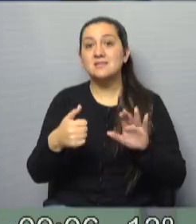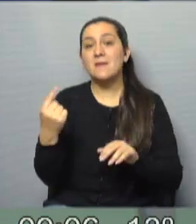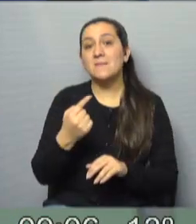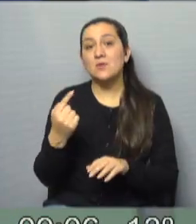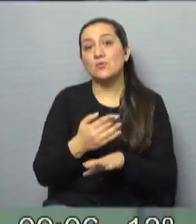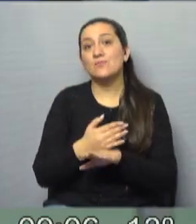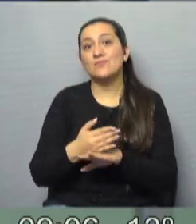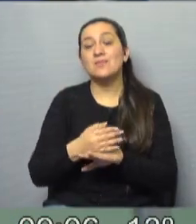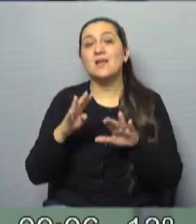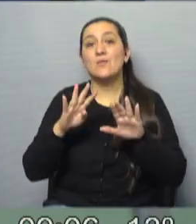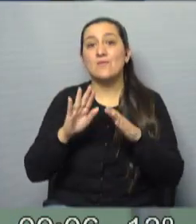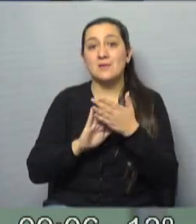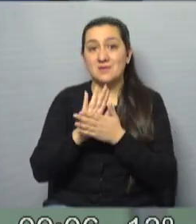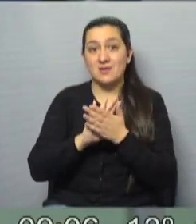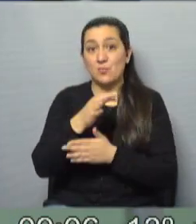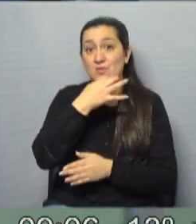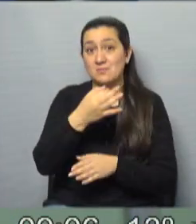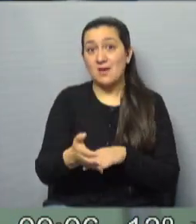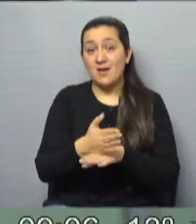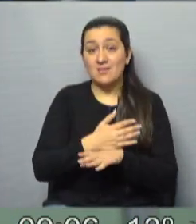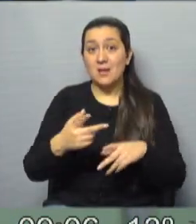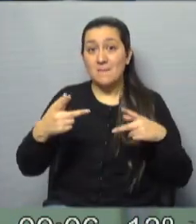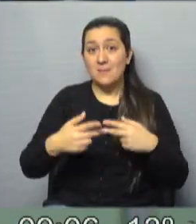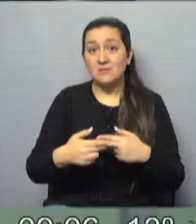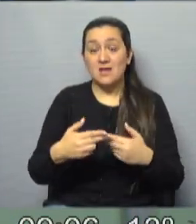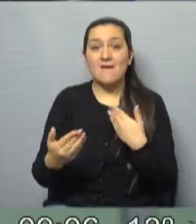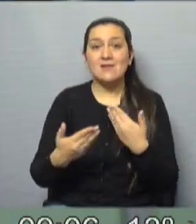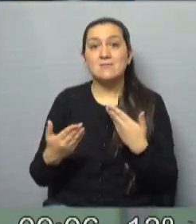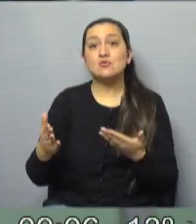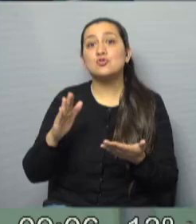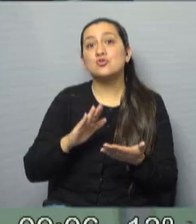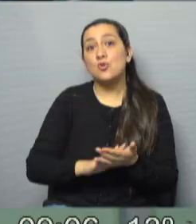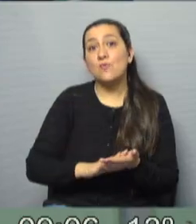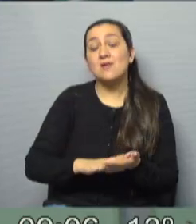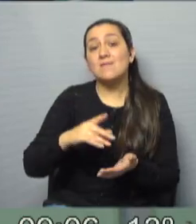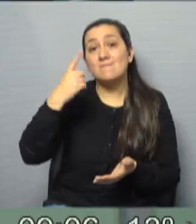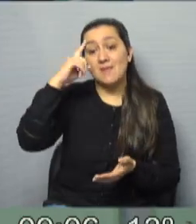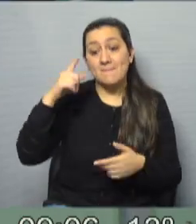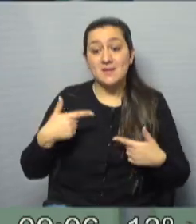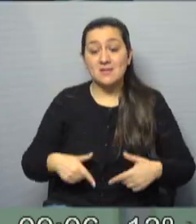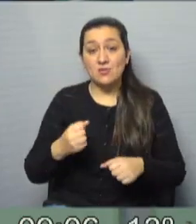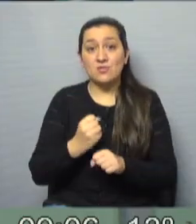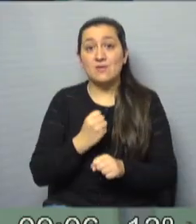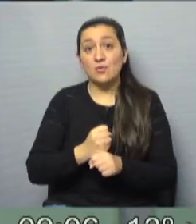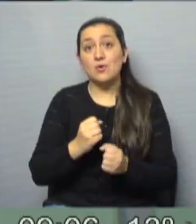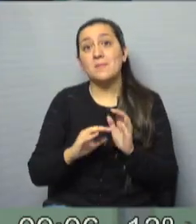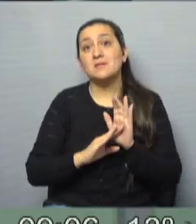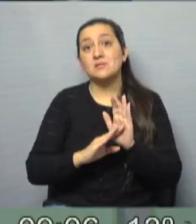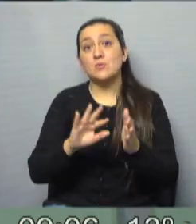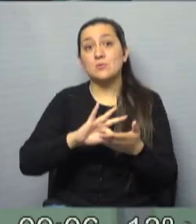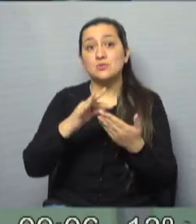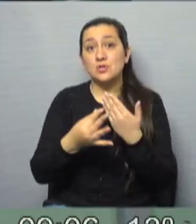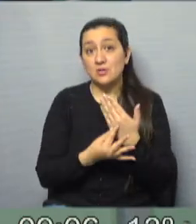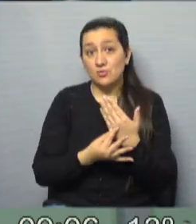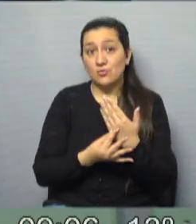De las 9 de la mañana y como decíamos antes de la pausa, vamos a hablar de esta intención del Ministerio de Trabajo que ha presentado un proyecto en el